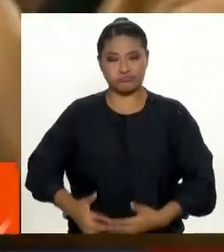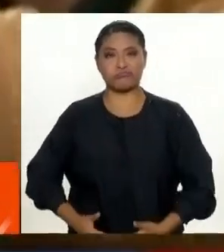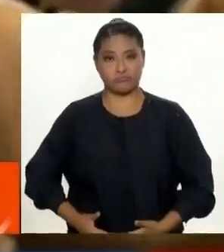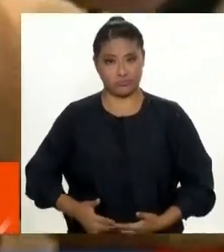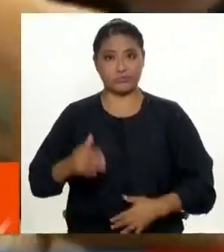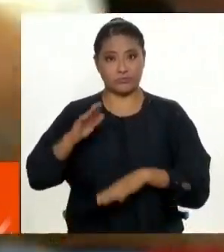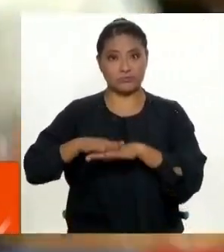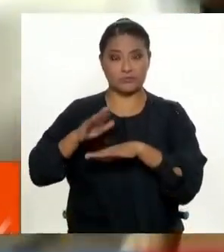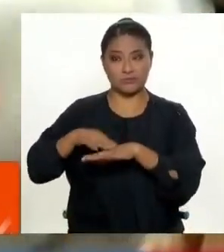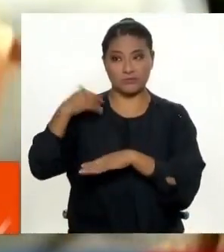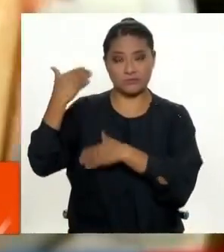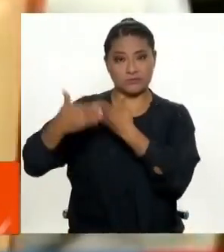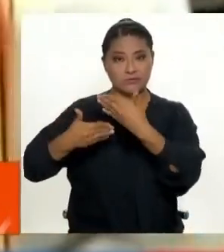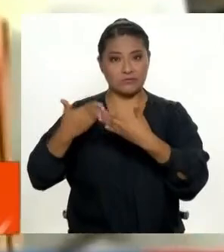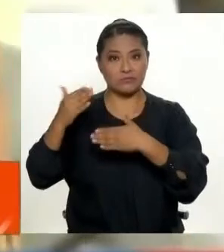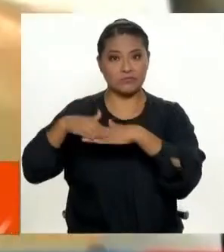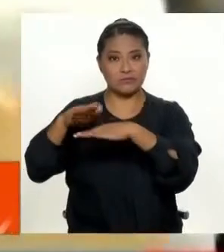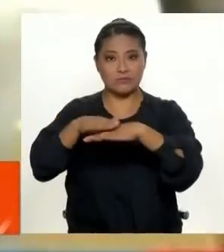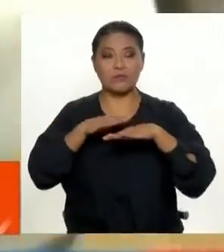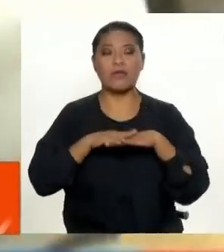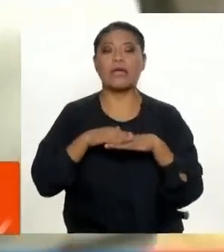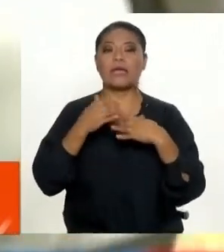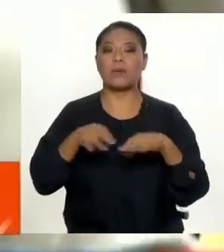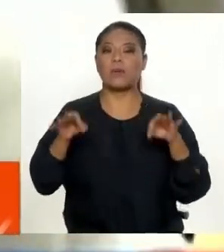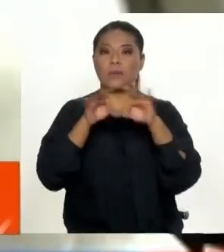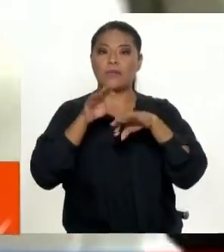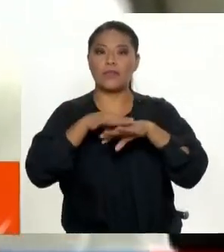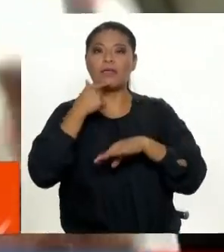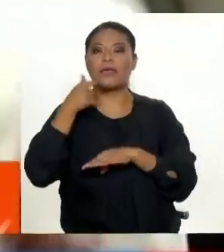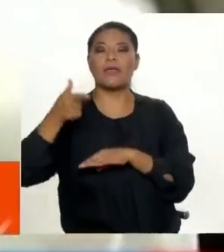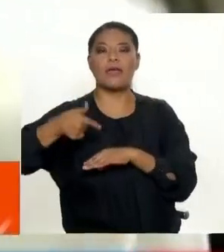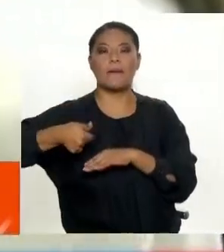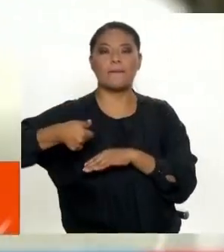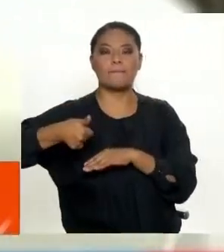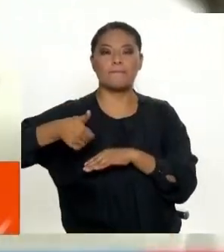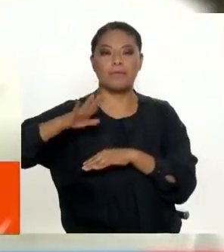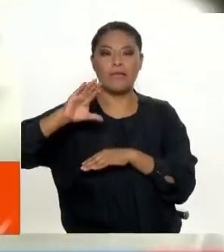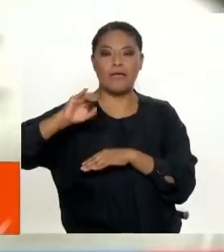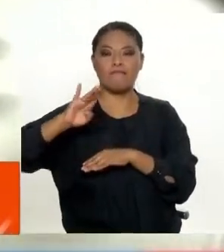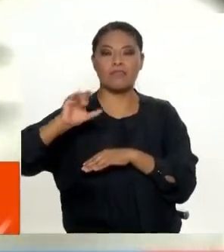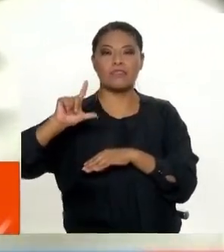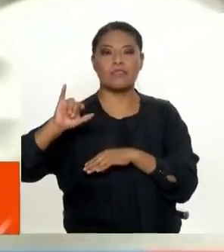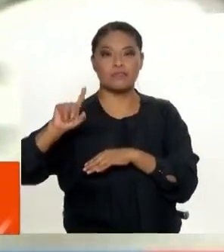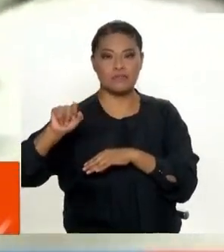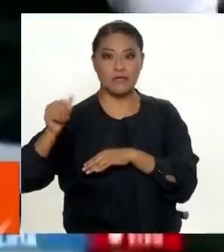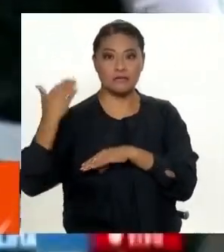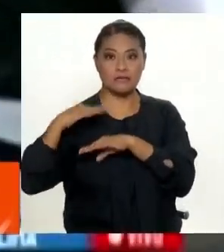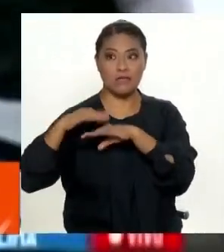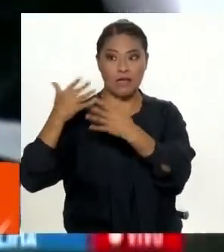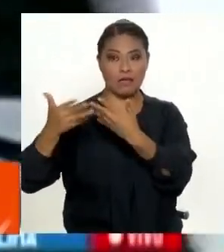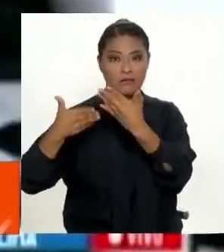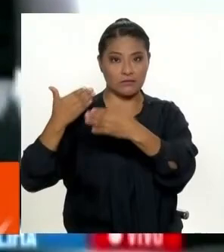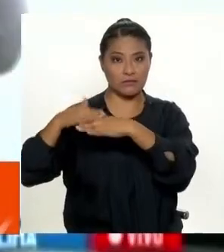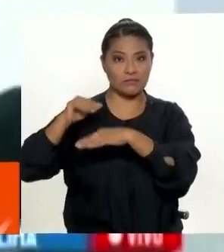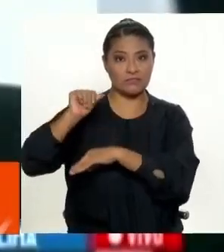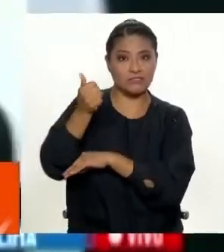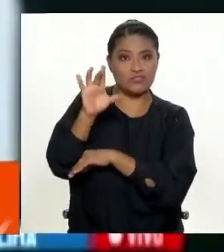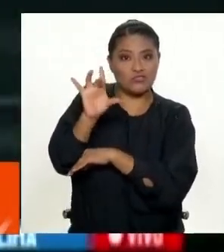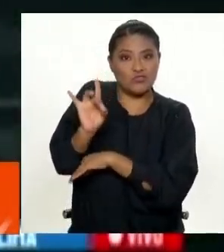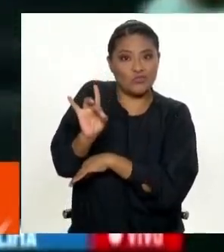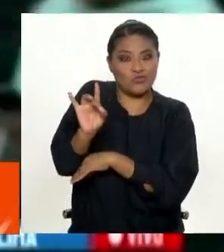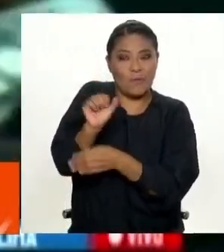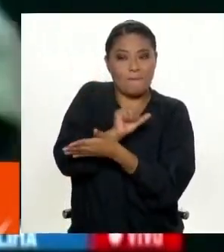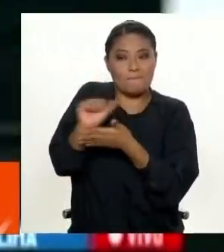INPE brindar la asistencia médica correspondiente, en tanto dictó que Cabanillas Sánchez cumpla los 18 meses de prisión